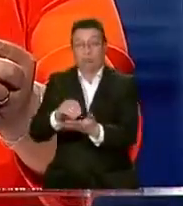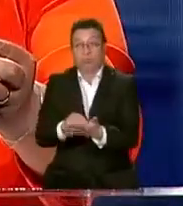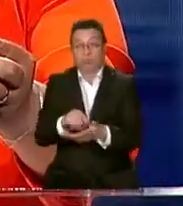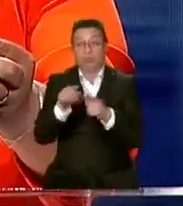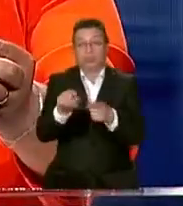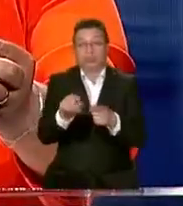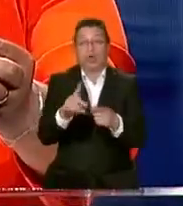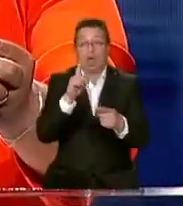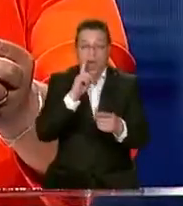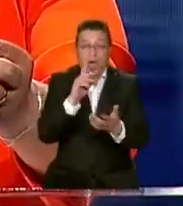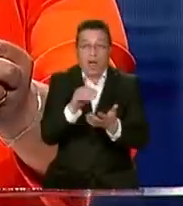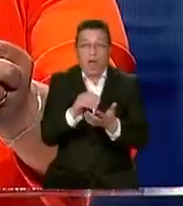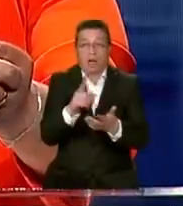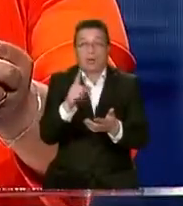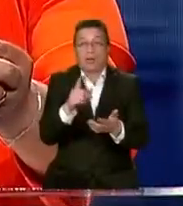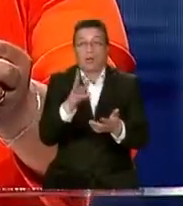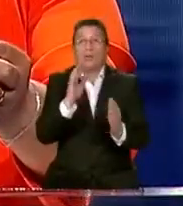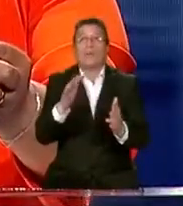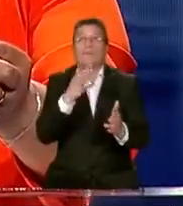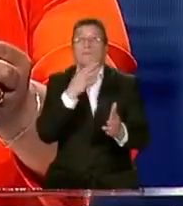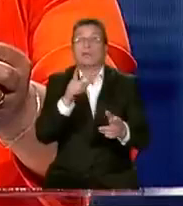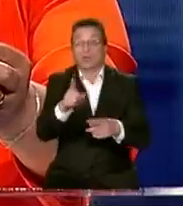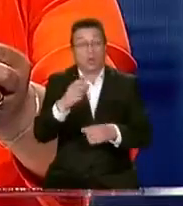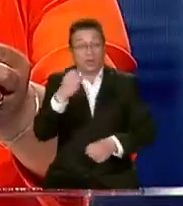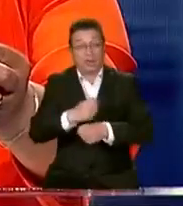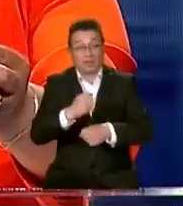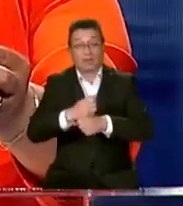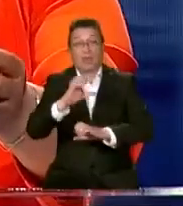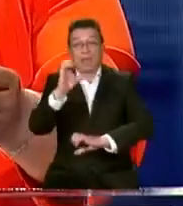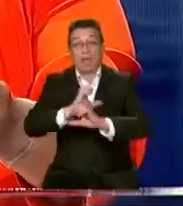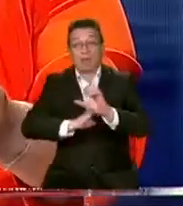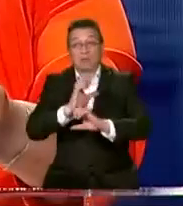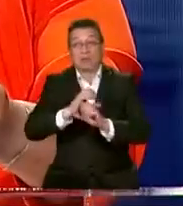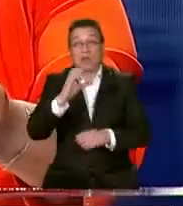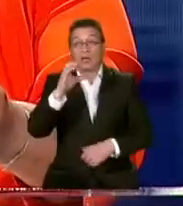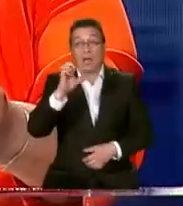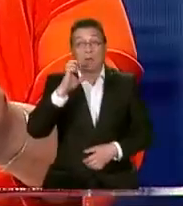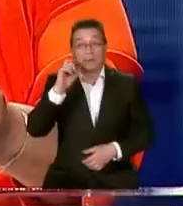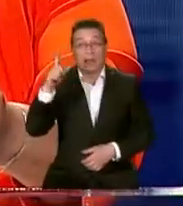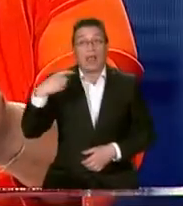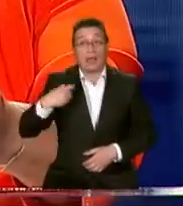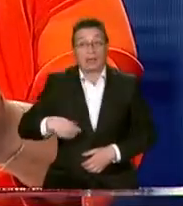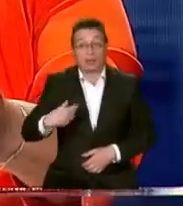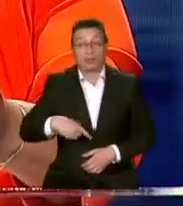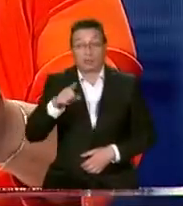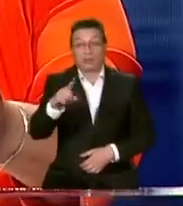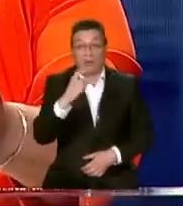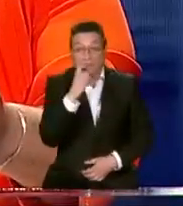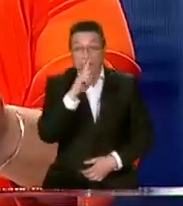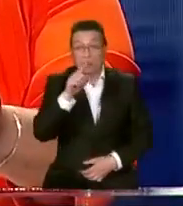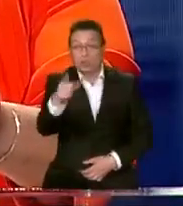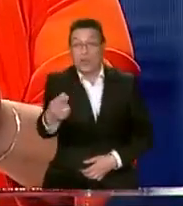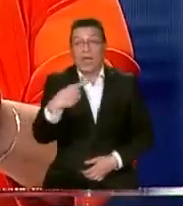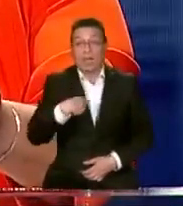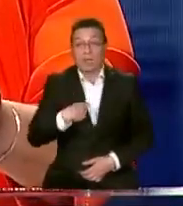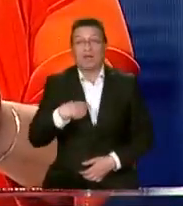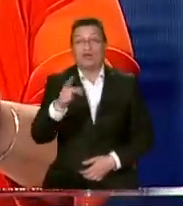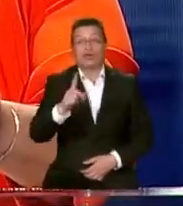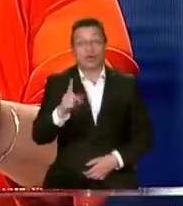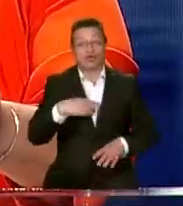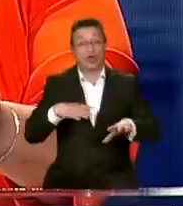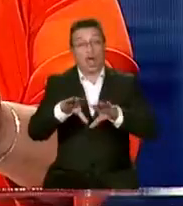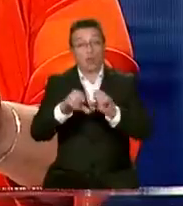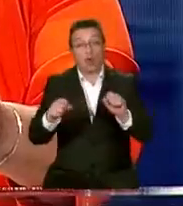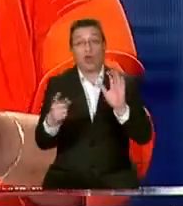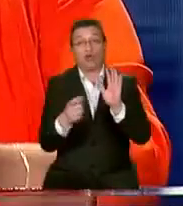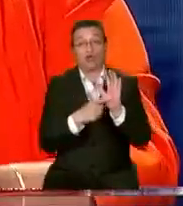la ley de lobby que no hay, pues es la forma más práctica de senadora. ¿No trabajó en una empresa de capital en Estados Unidos? La pregunta que usted me hace es que no estoy de acuerdo